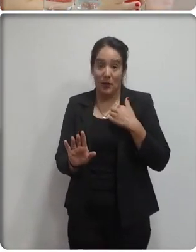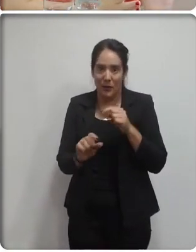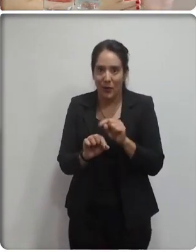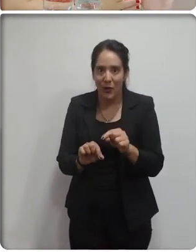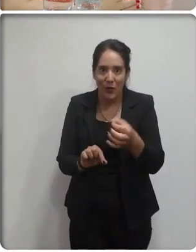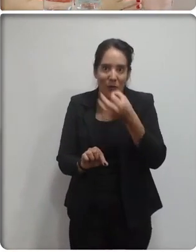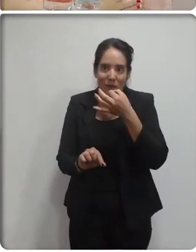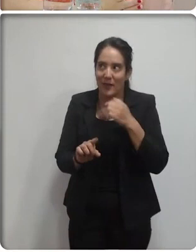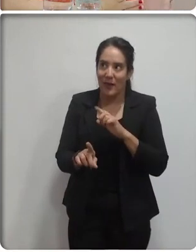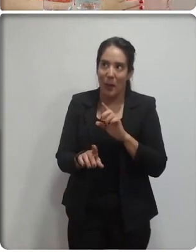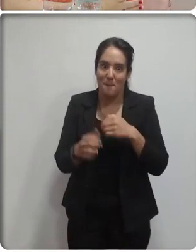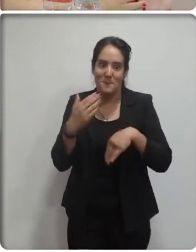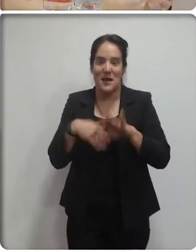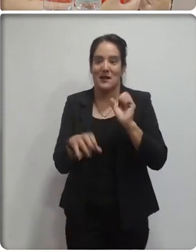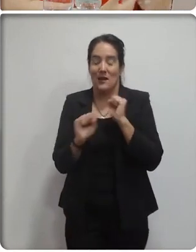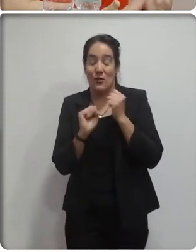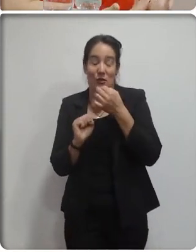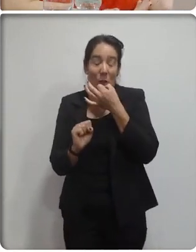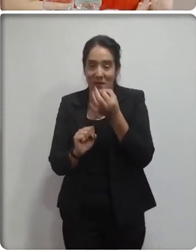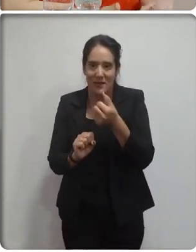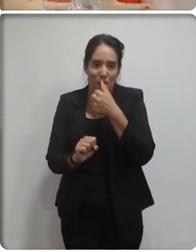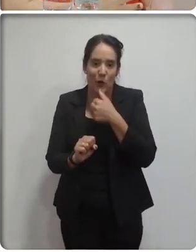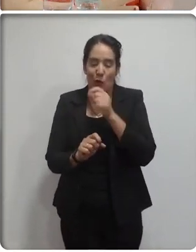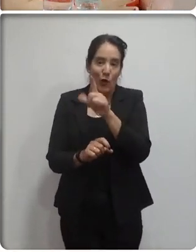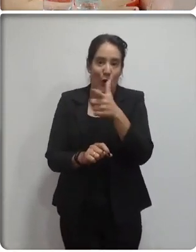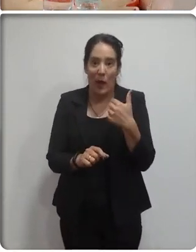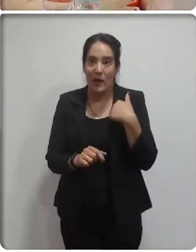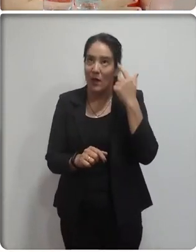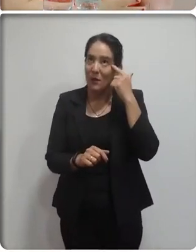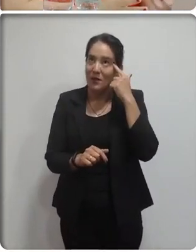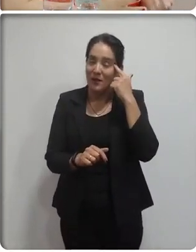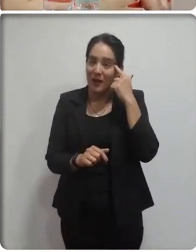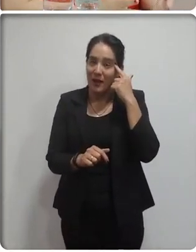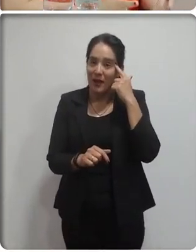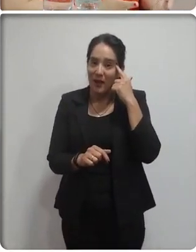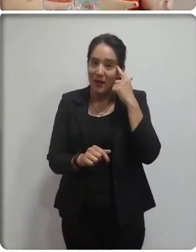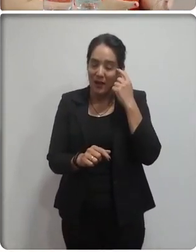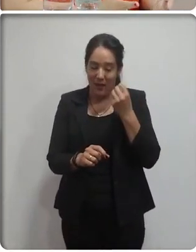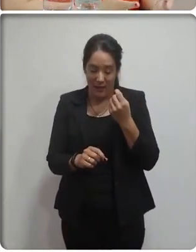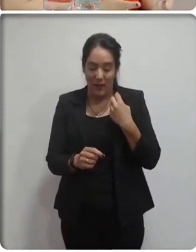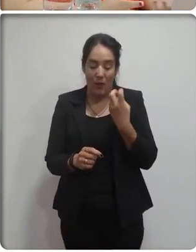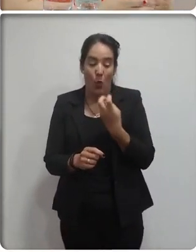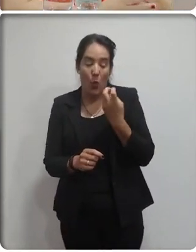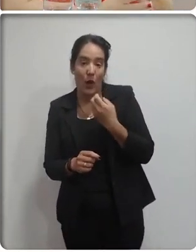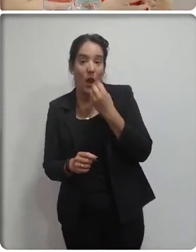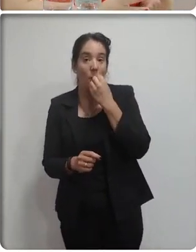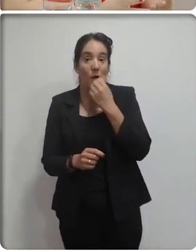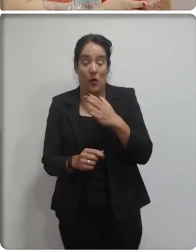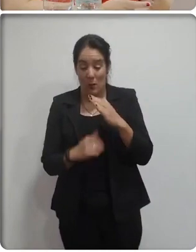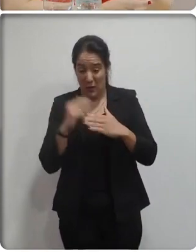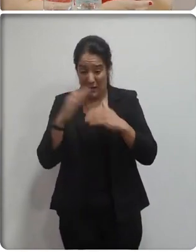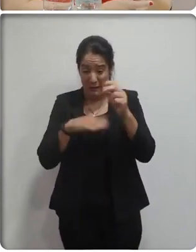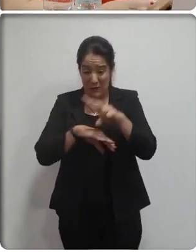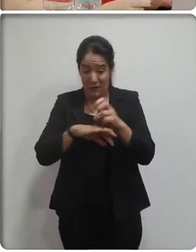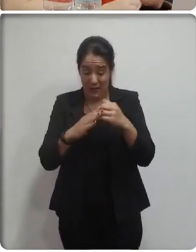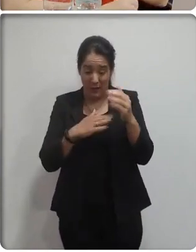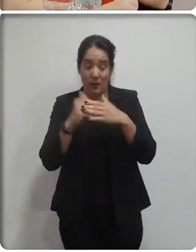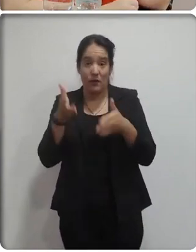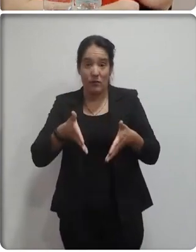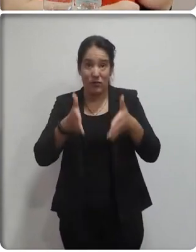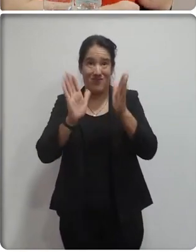no. Hay que repensarlo, hay que buscar una mejora. La planta física hoy como,